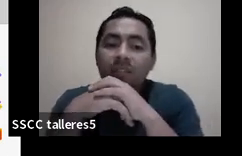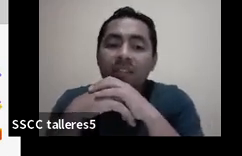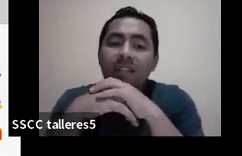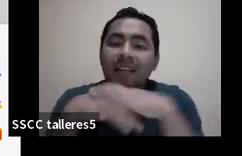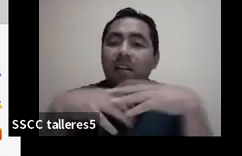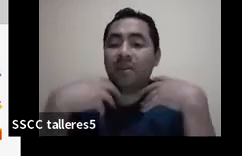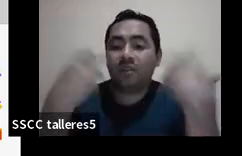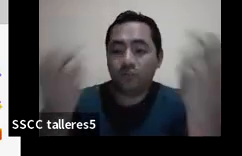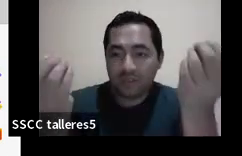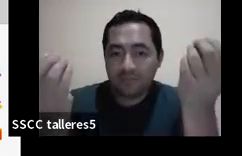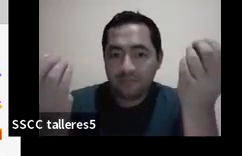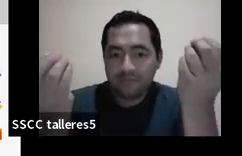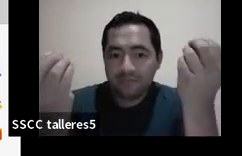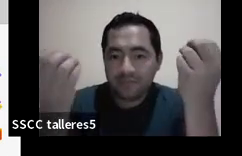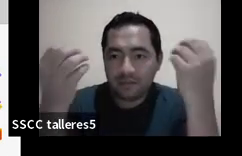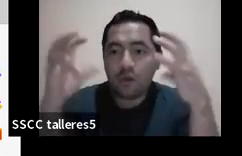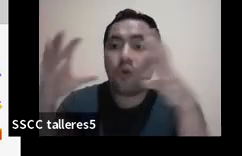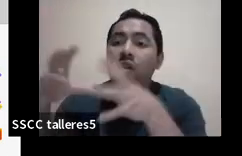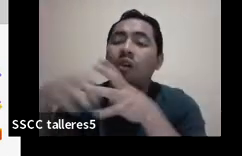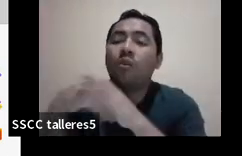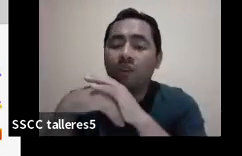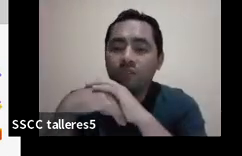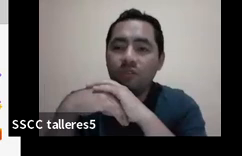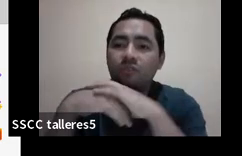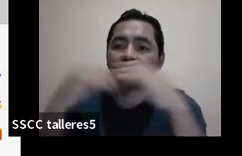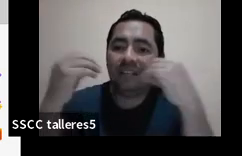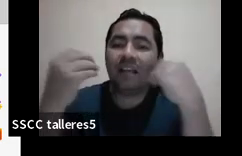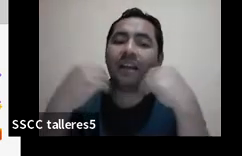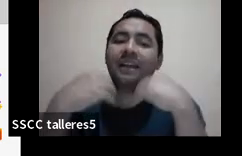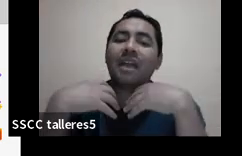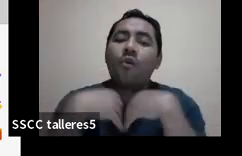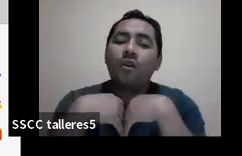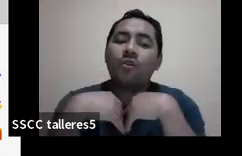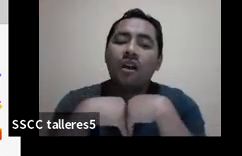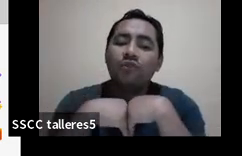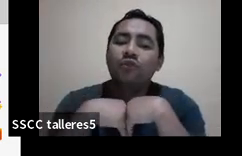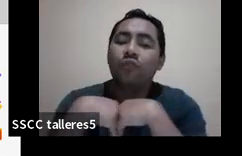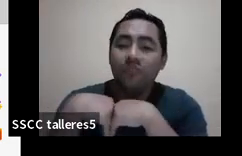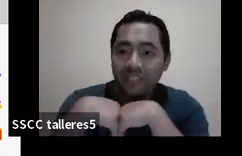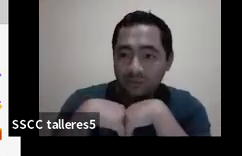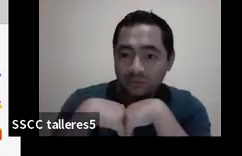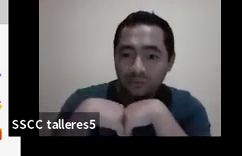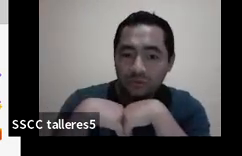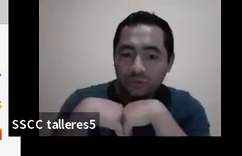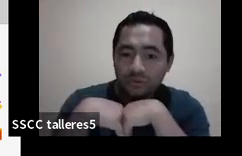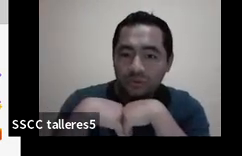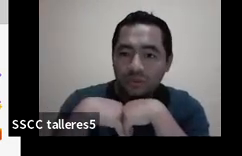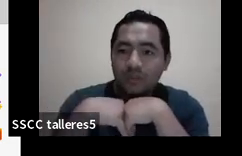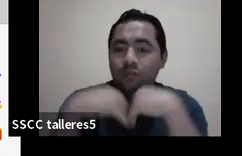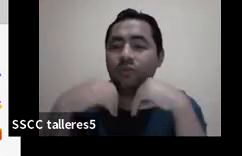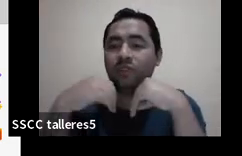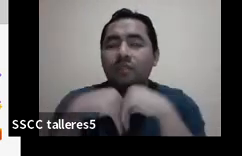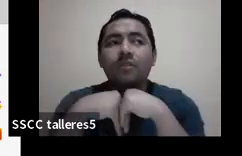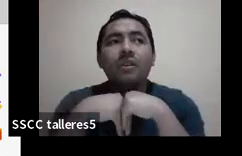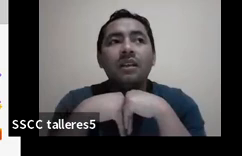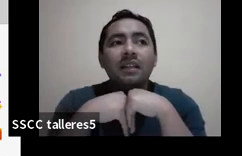La lengua de señas la crea la persona sorda, ¿ya? O la comunidad de sordos. Y la crea de acuerdo a sus contextos,